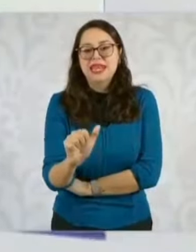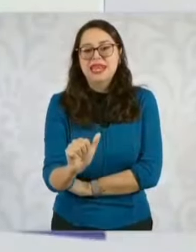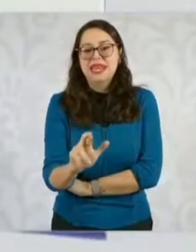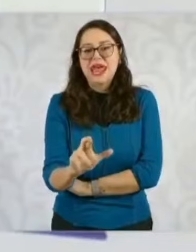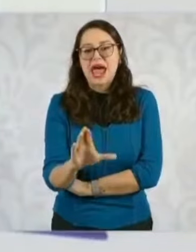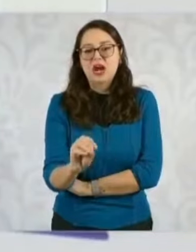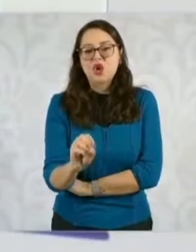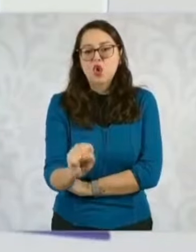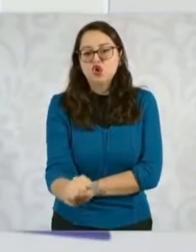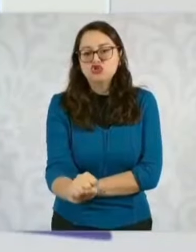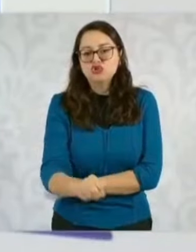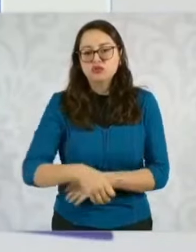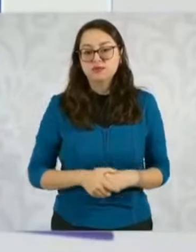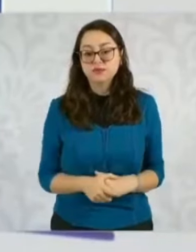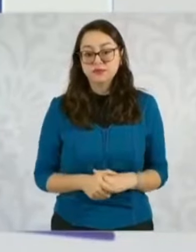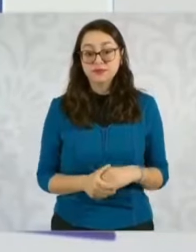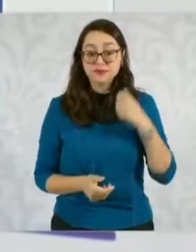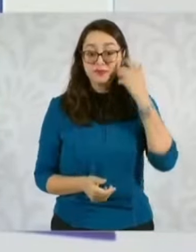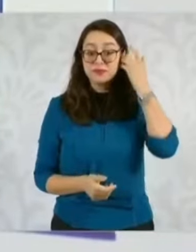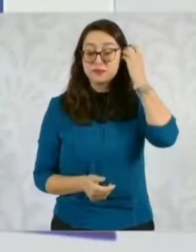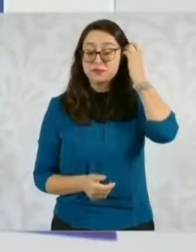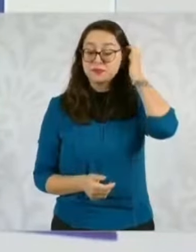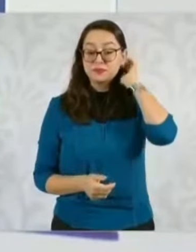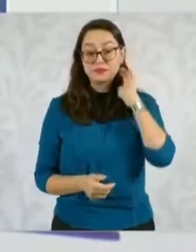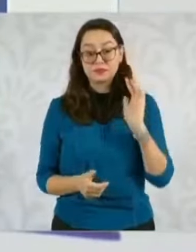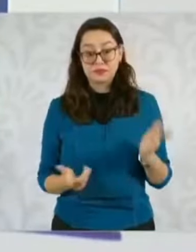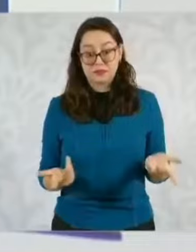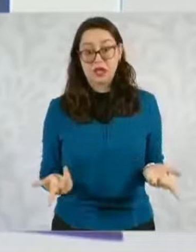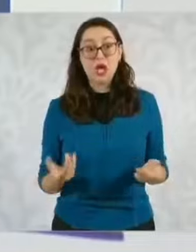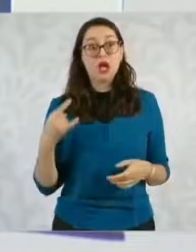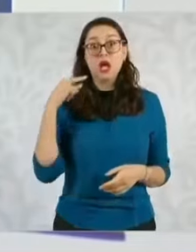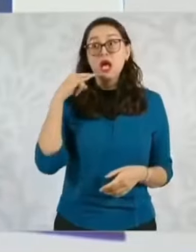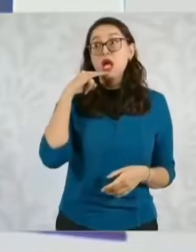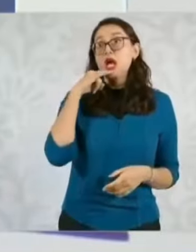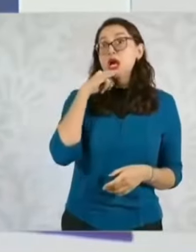Entonces, lo que no puede haber es hipocresía,